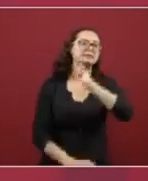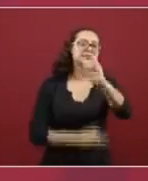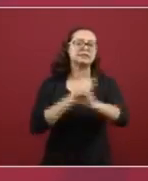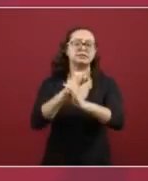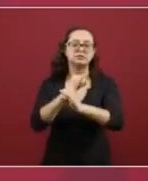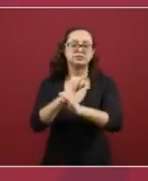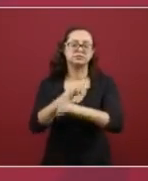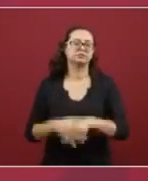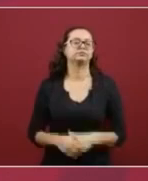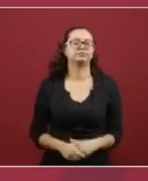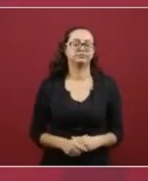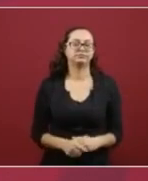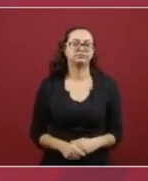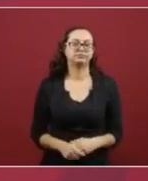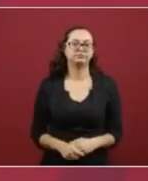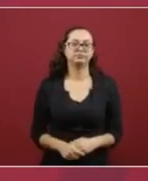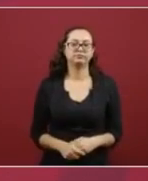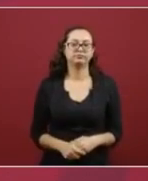porque